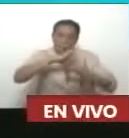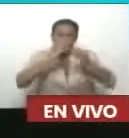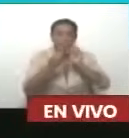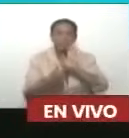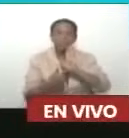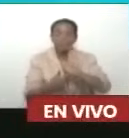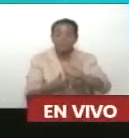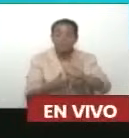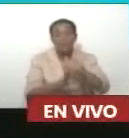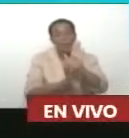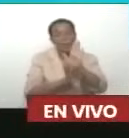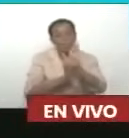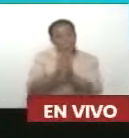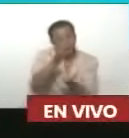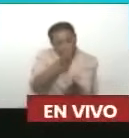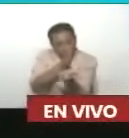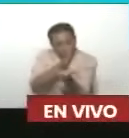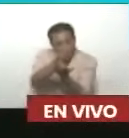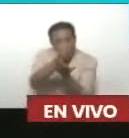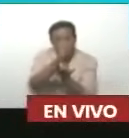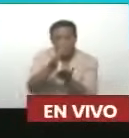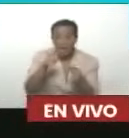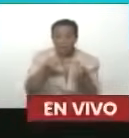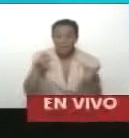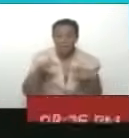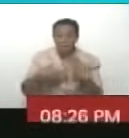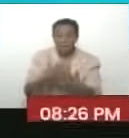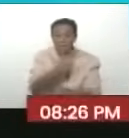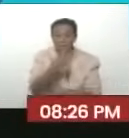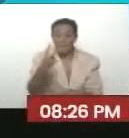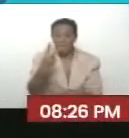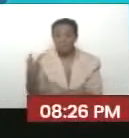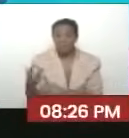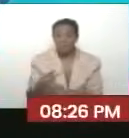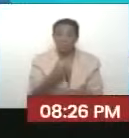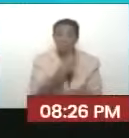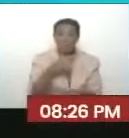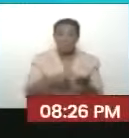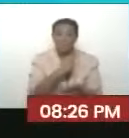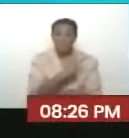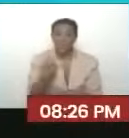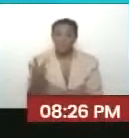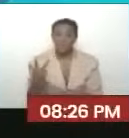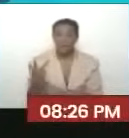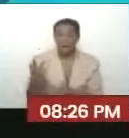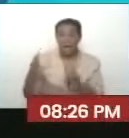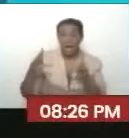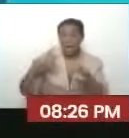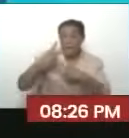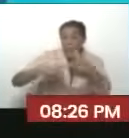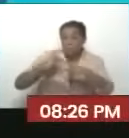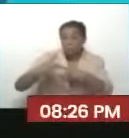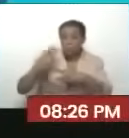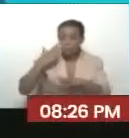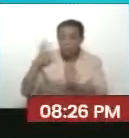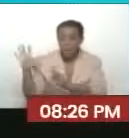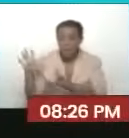señalan el rumbo de aquí en adelante. Vamos a escuchar unos videitos que el equipo de producción nos tiene. ¿Qué videito me